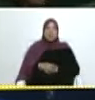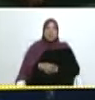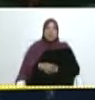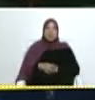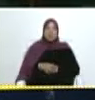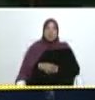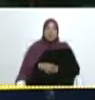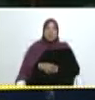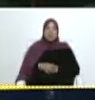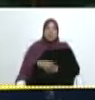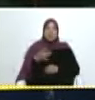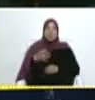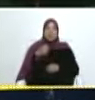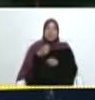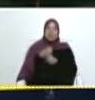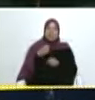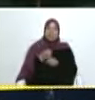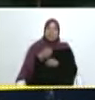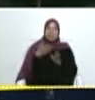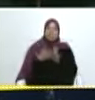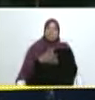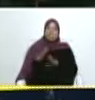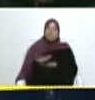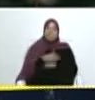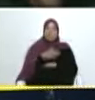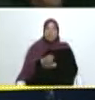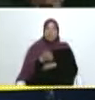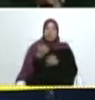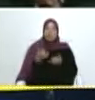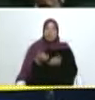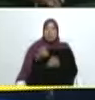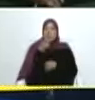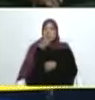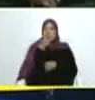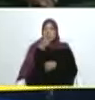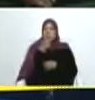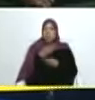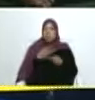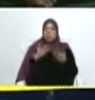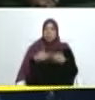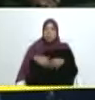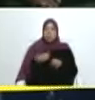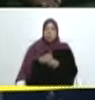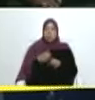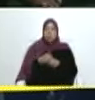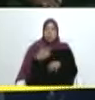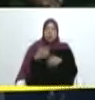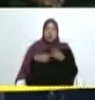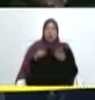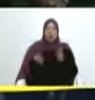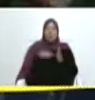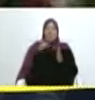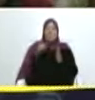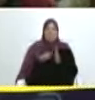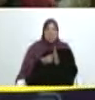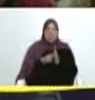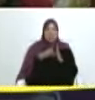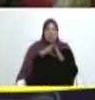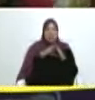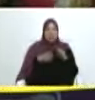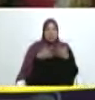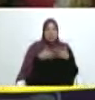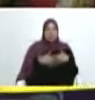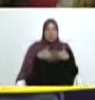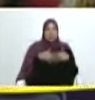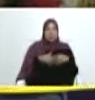de producción de generación eléctrica es principalmente verde porque es la hidroeléctrica, la rehabilitación completa de las